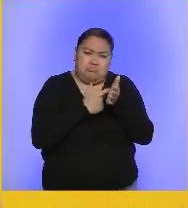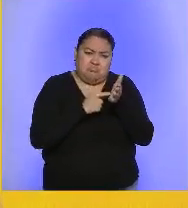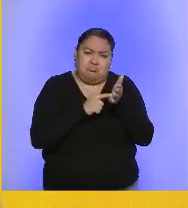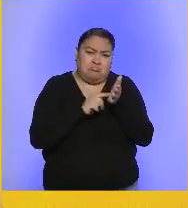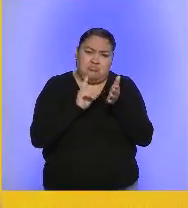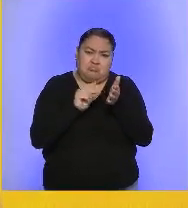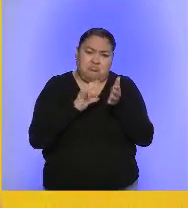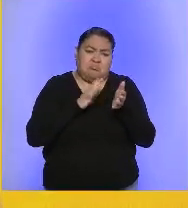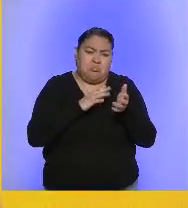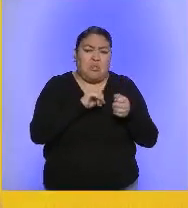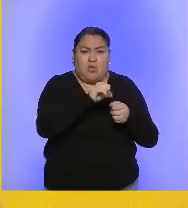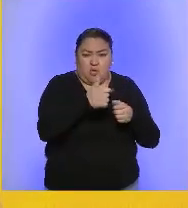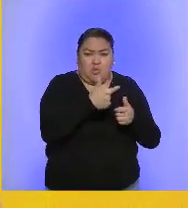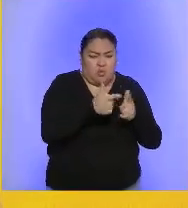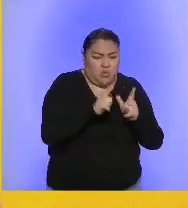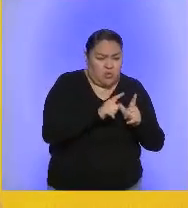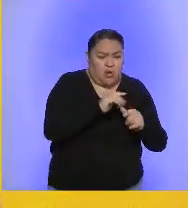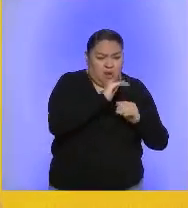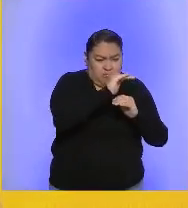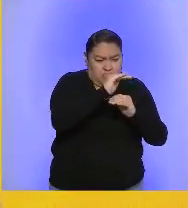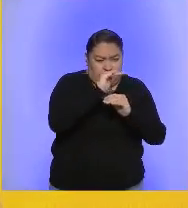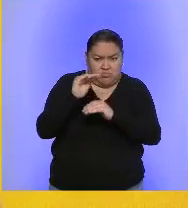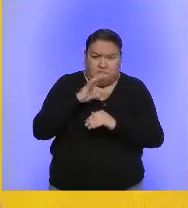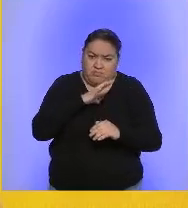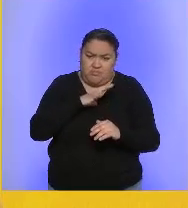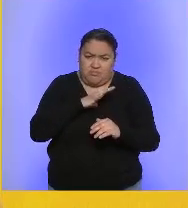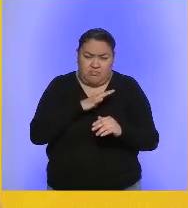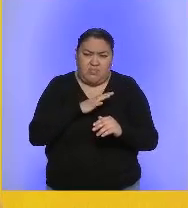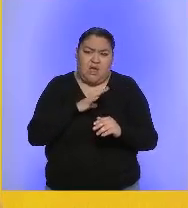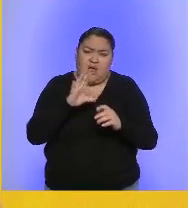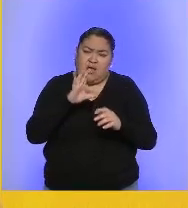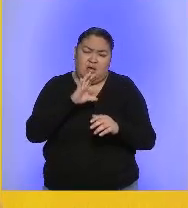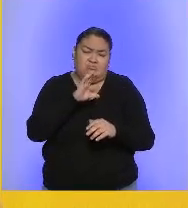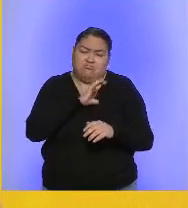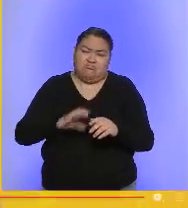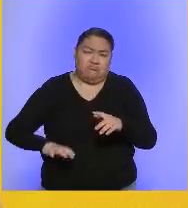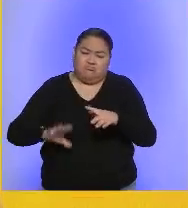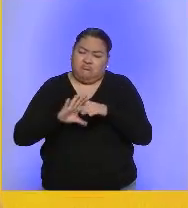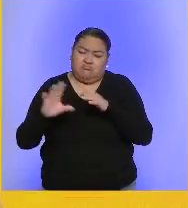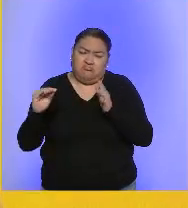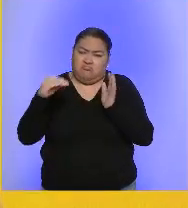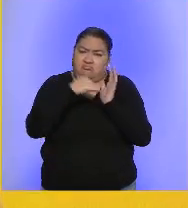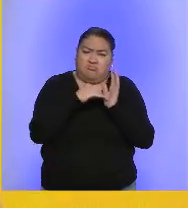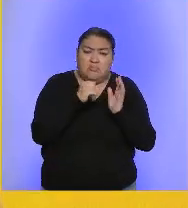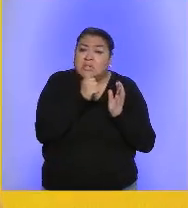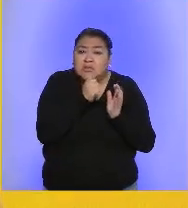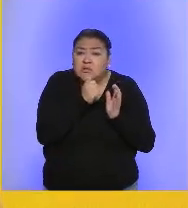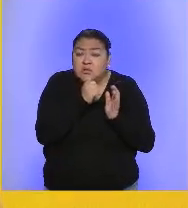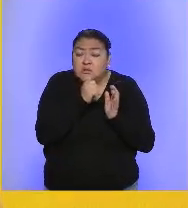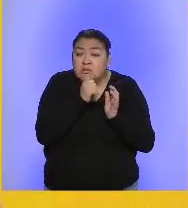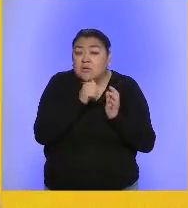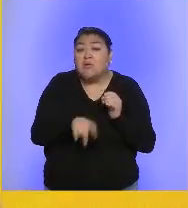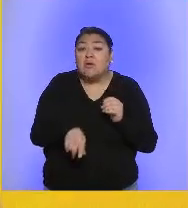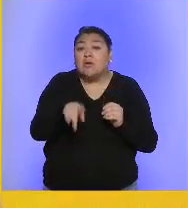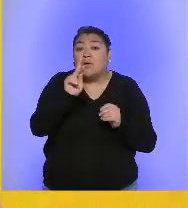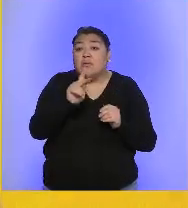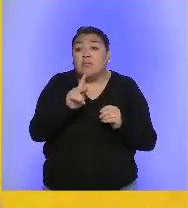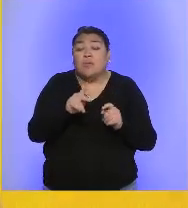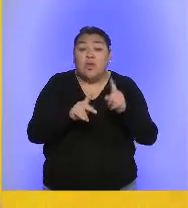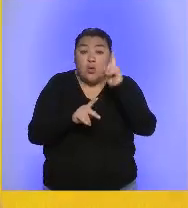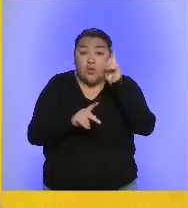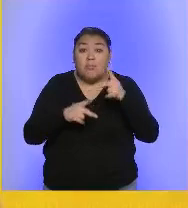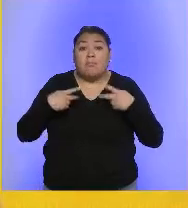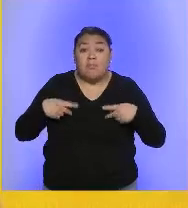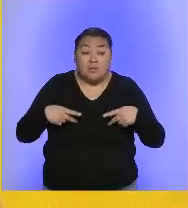tener todas las posiciones, sí que, por ejemplo, hubo una sanción